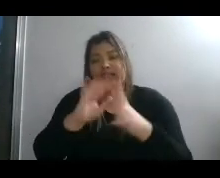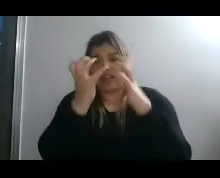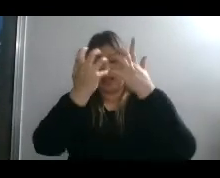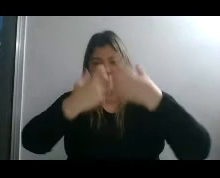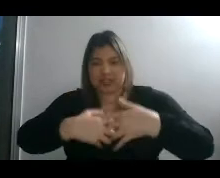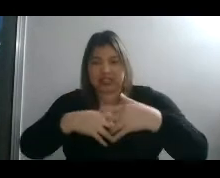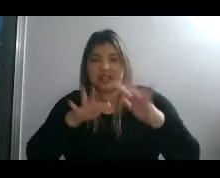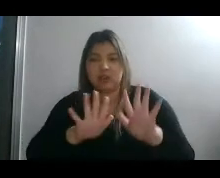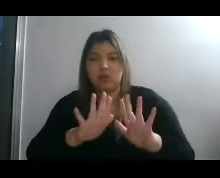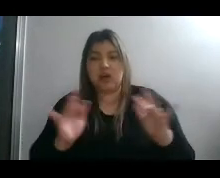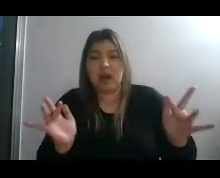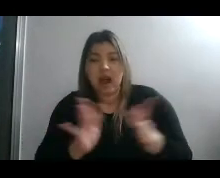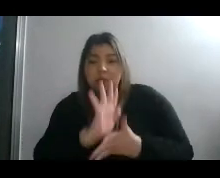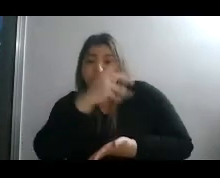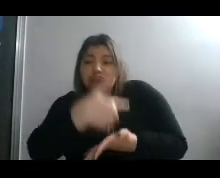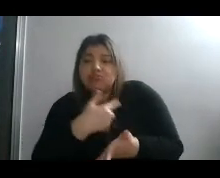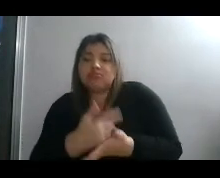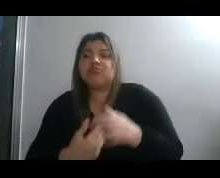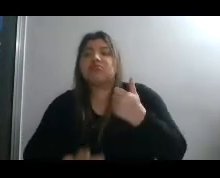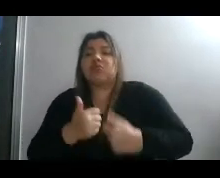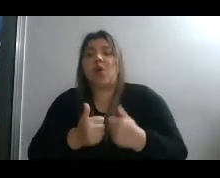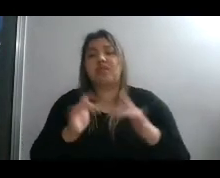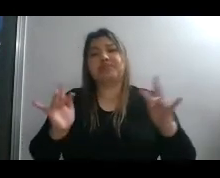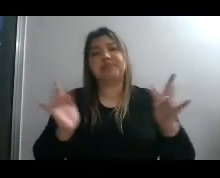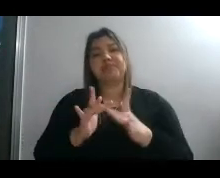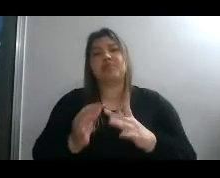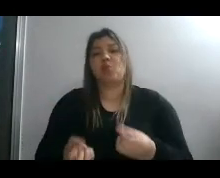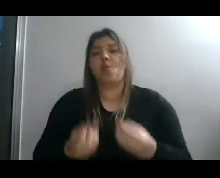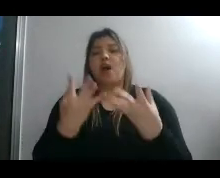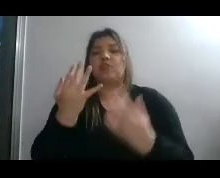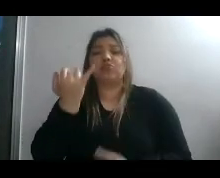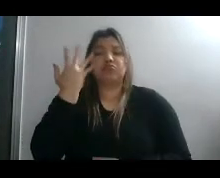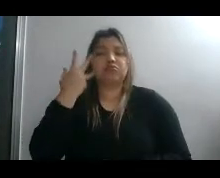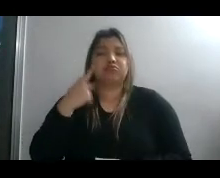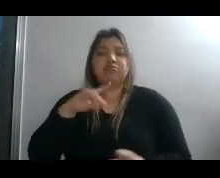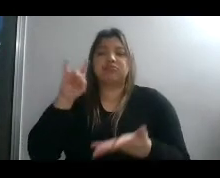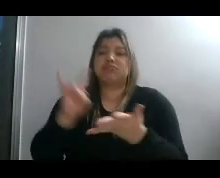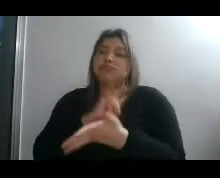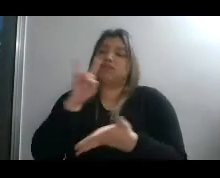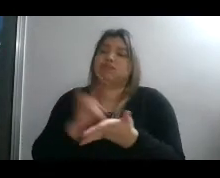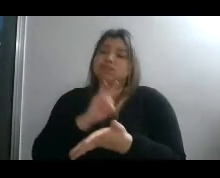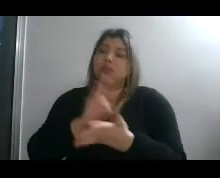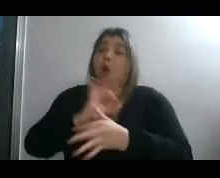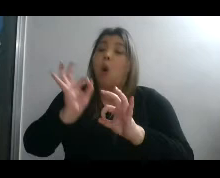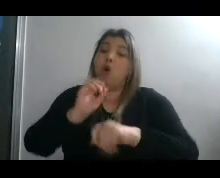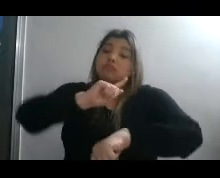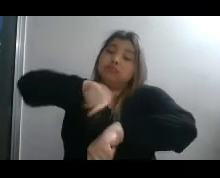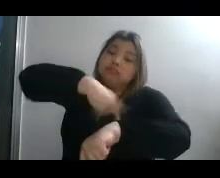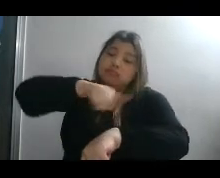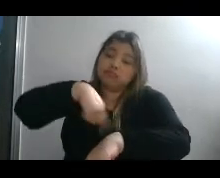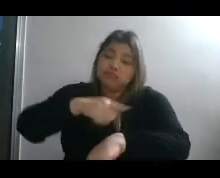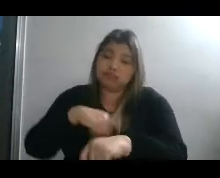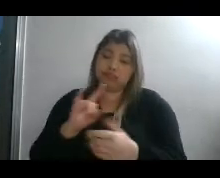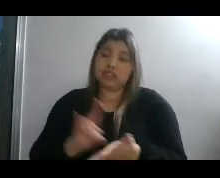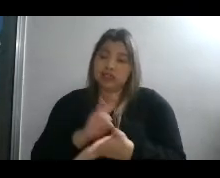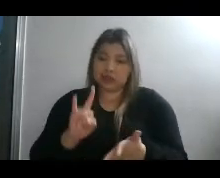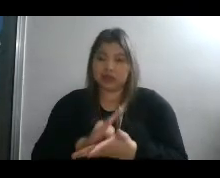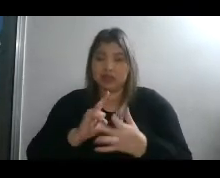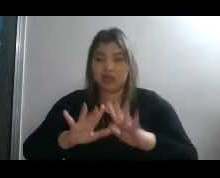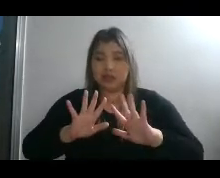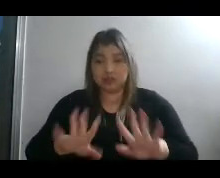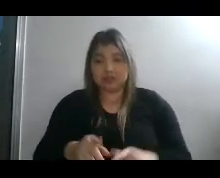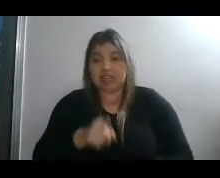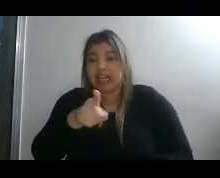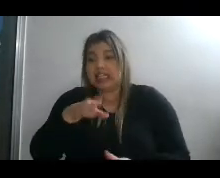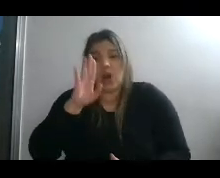N95 y que puedan revisar cuánto es el tiempo de uso de estas mascarillas. Y es el último elemento